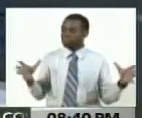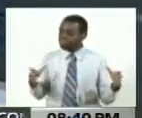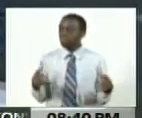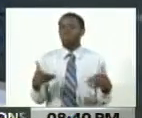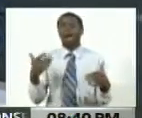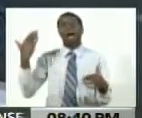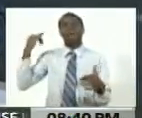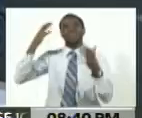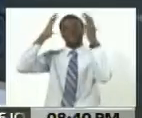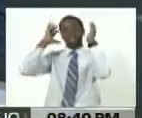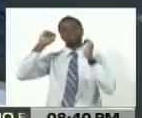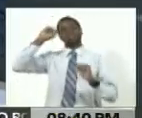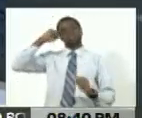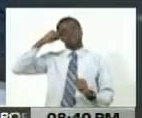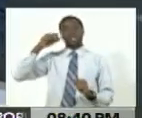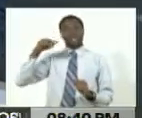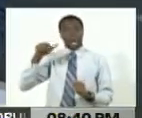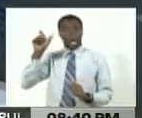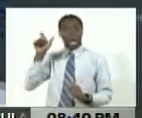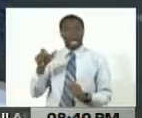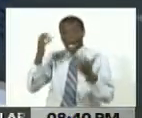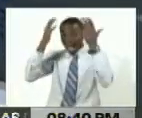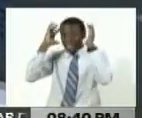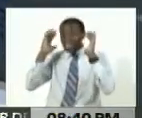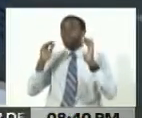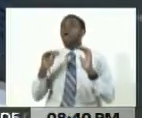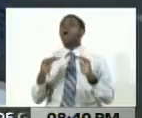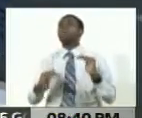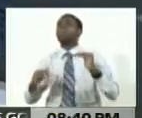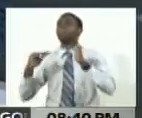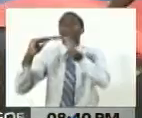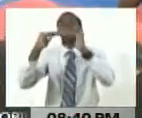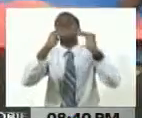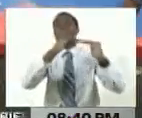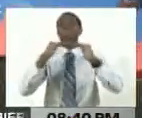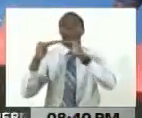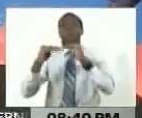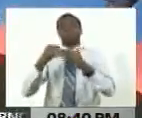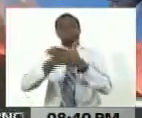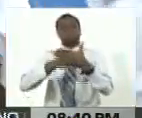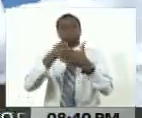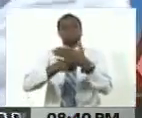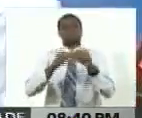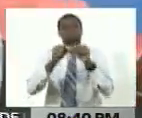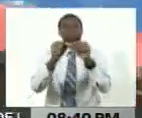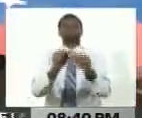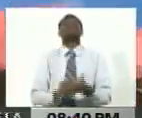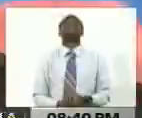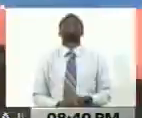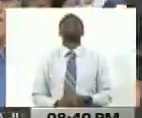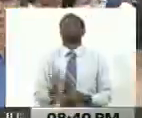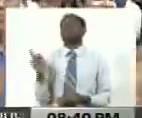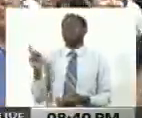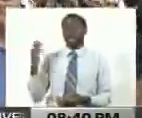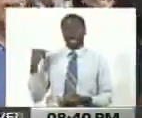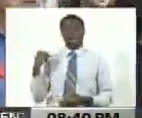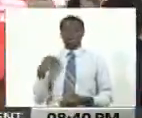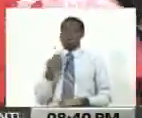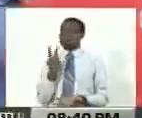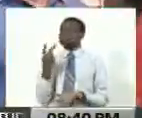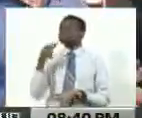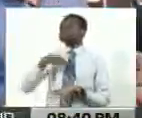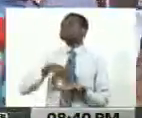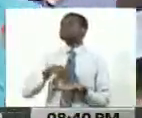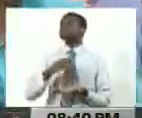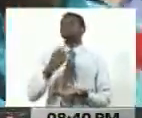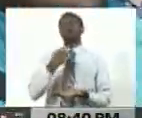un defensor de la igualdad y la justicia social. Una voz que no tuvo miedo de alzarse ante el asedio que